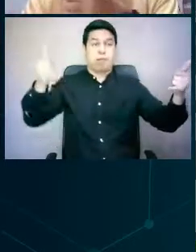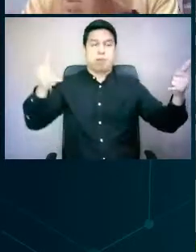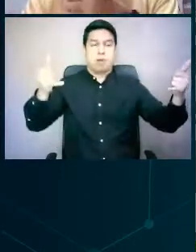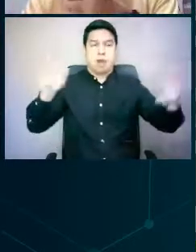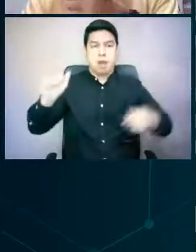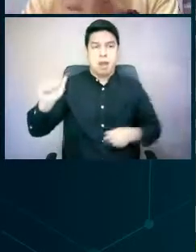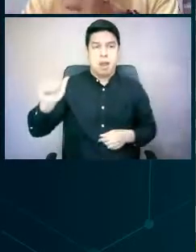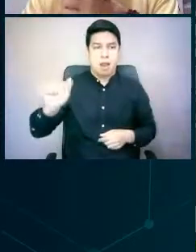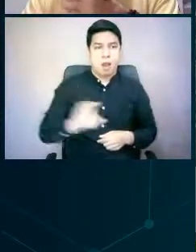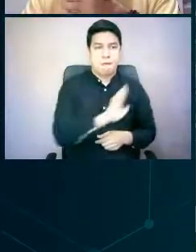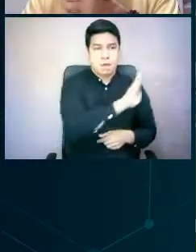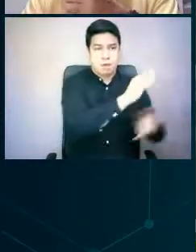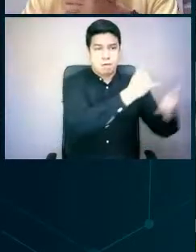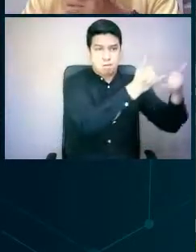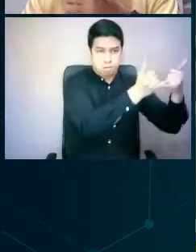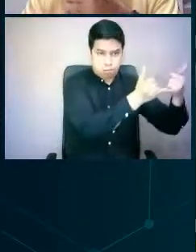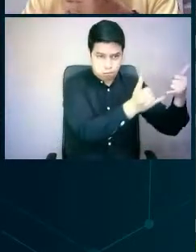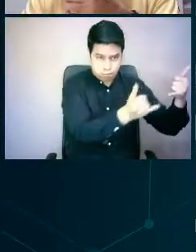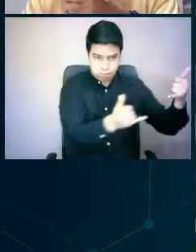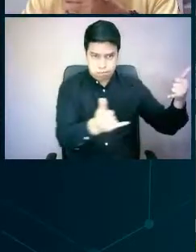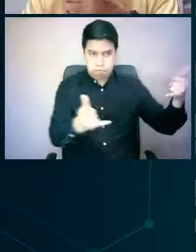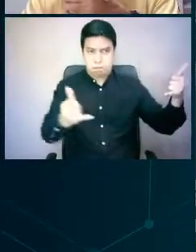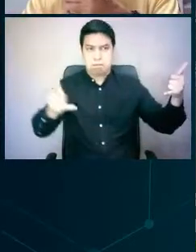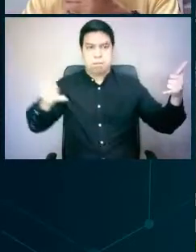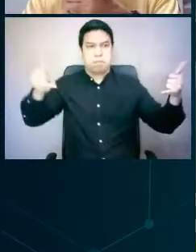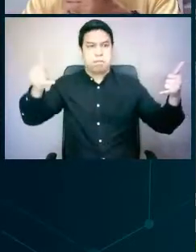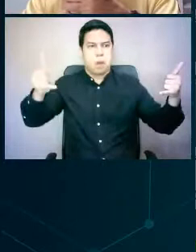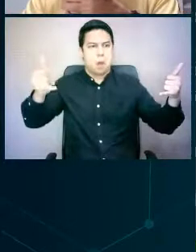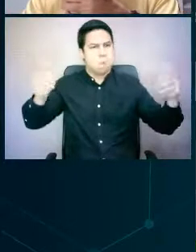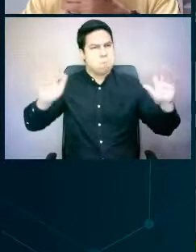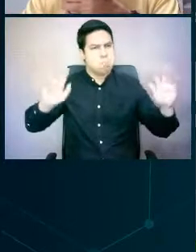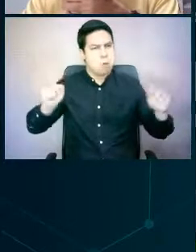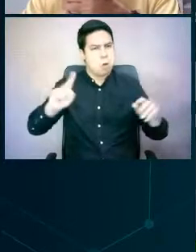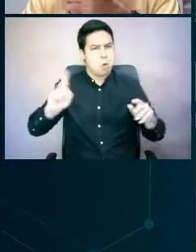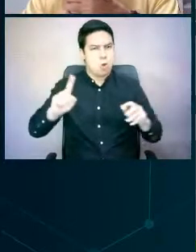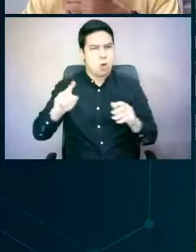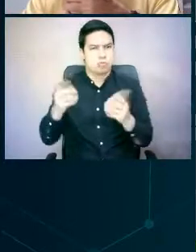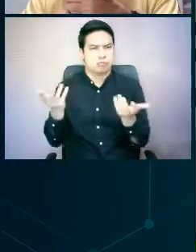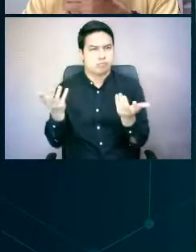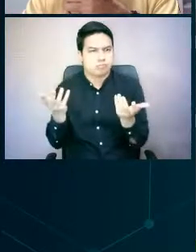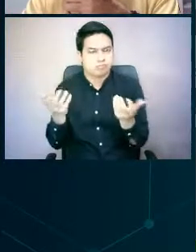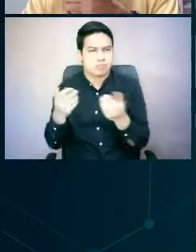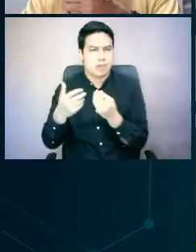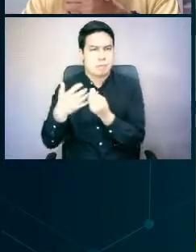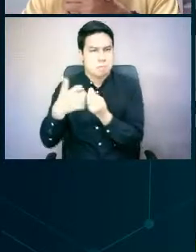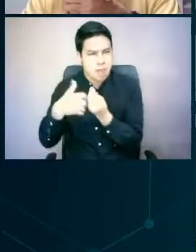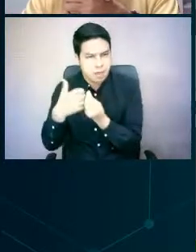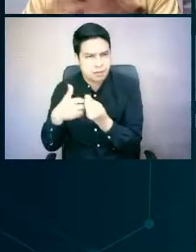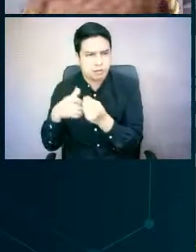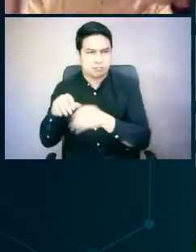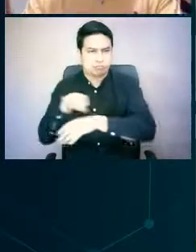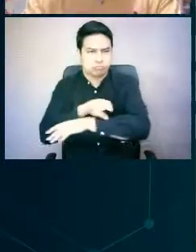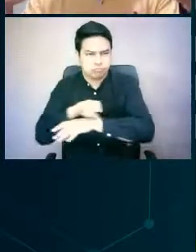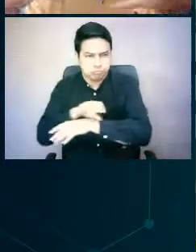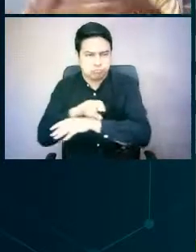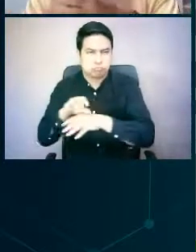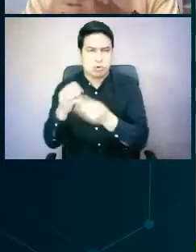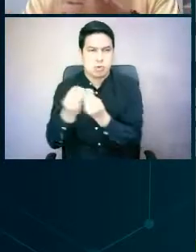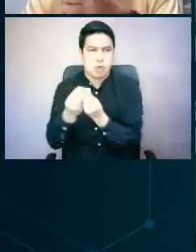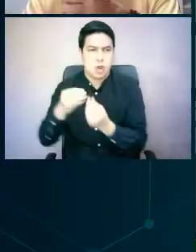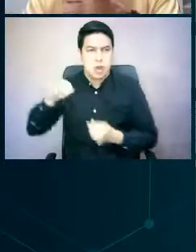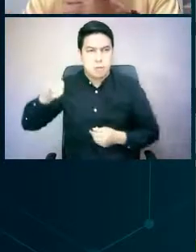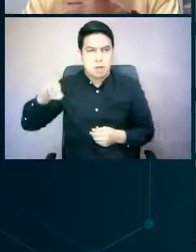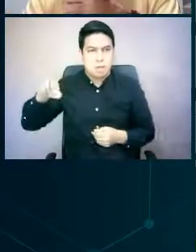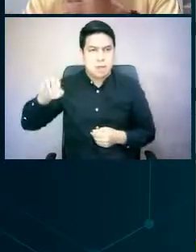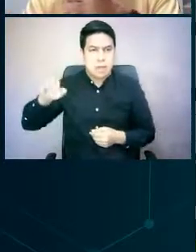punto B, sino que vamos a utilizar la red de equipos MPLS. Esos equipos son los multiplexores de la subestación que ya